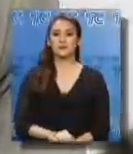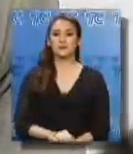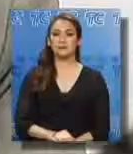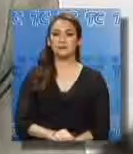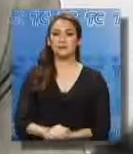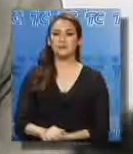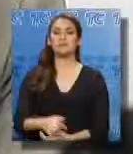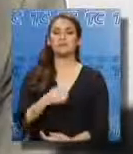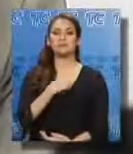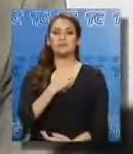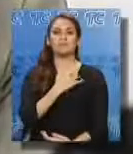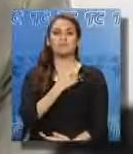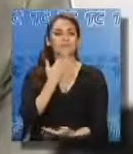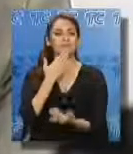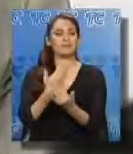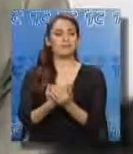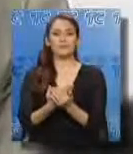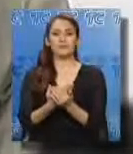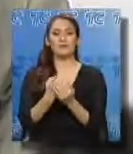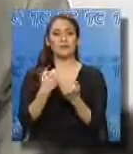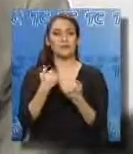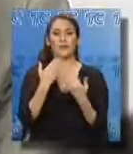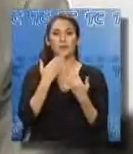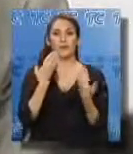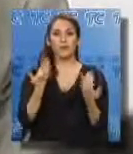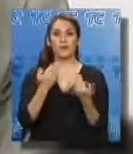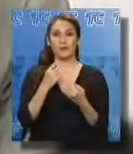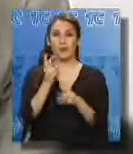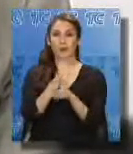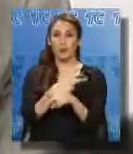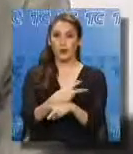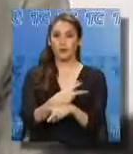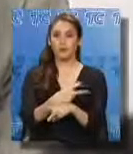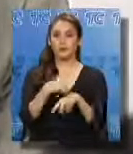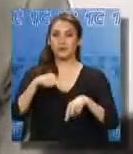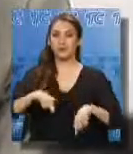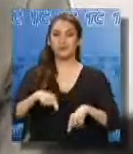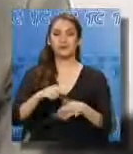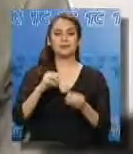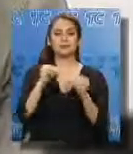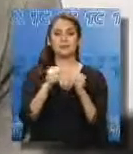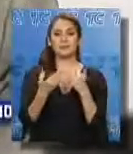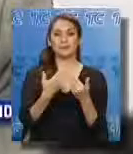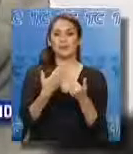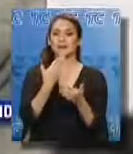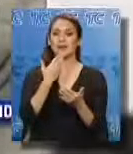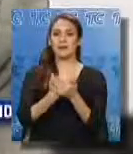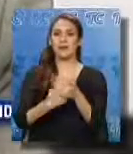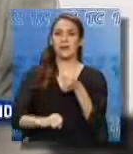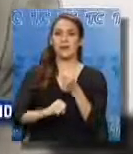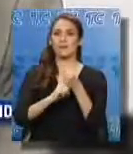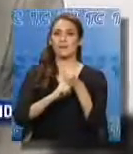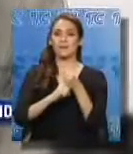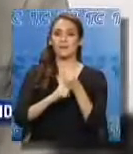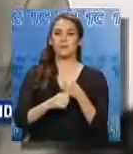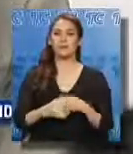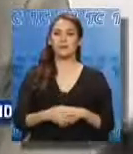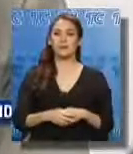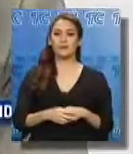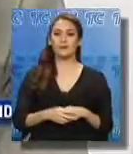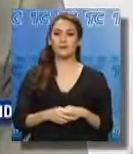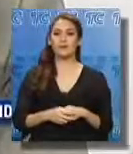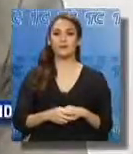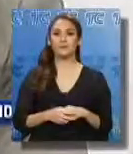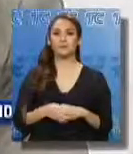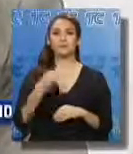Nos sentimos absolutamente gratos de ver cómo el desarrollo productivo se facilita con el apoyo financiero y más